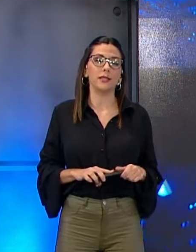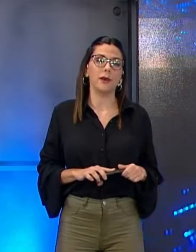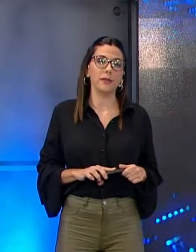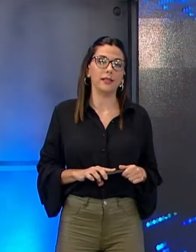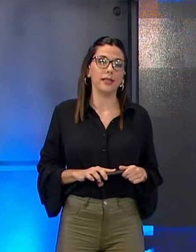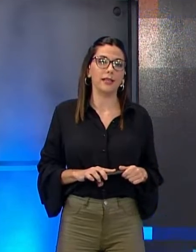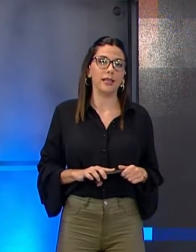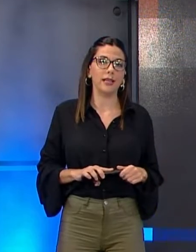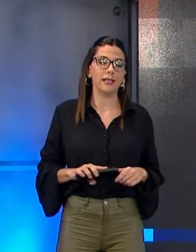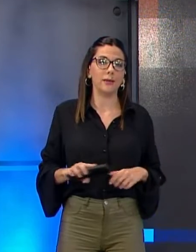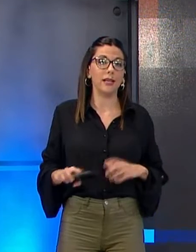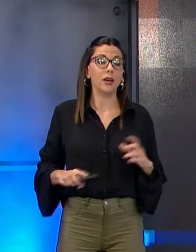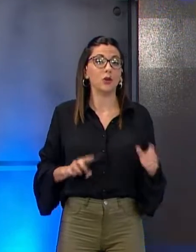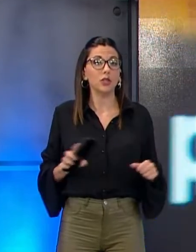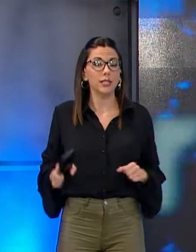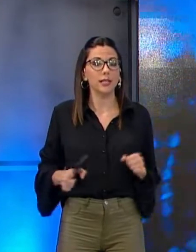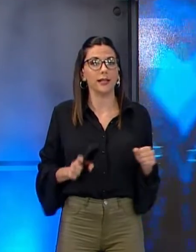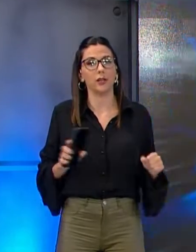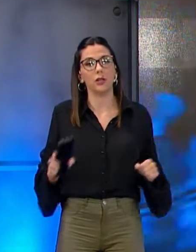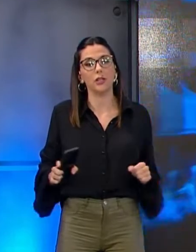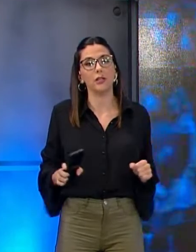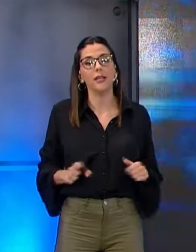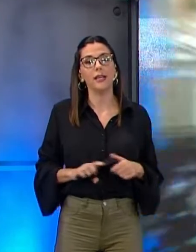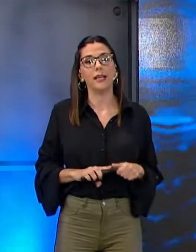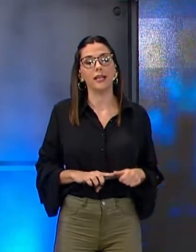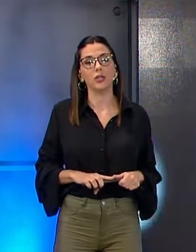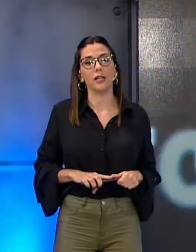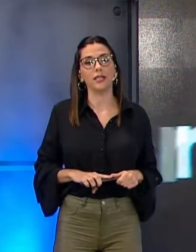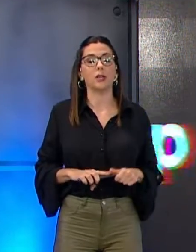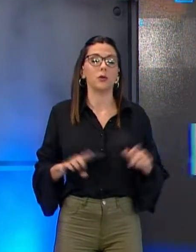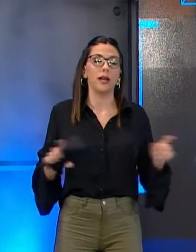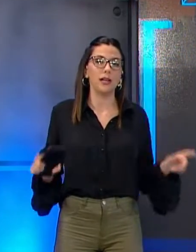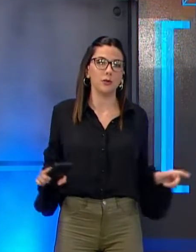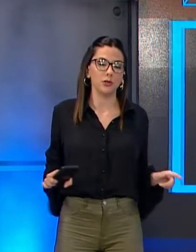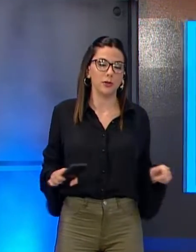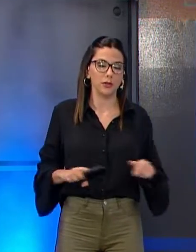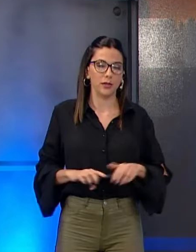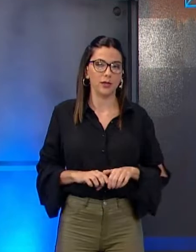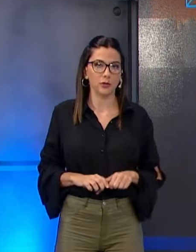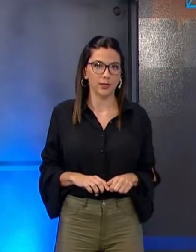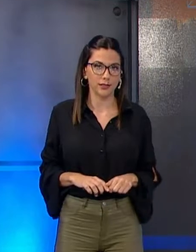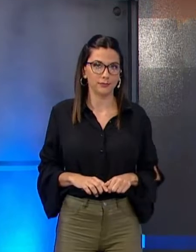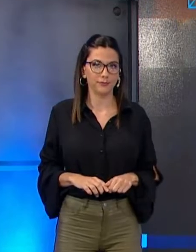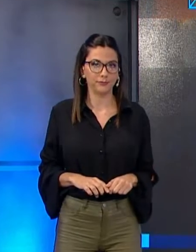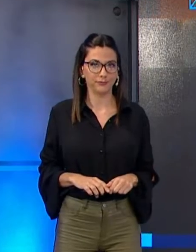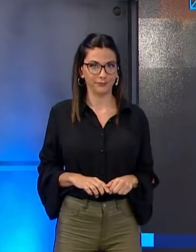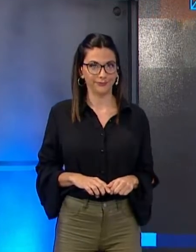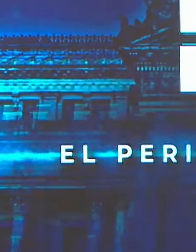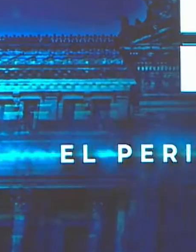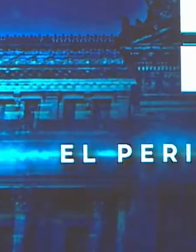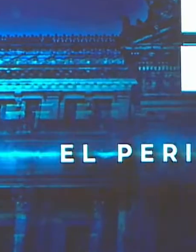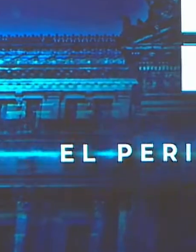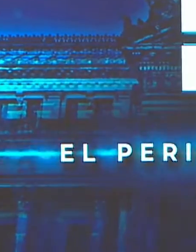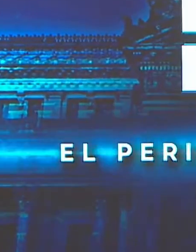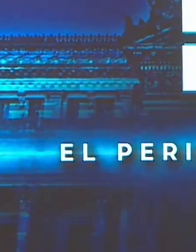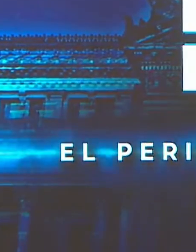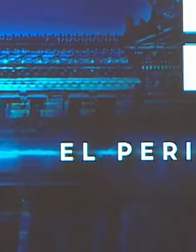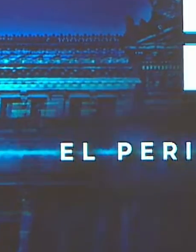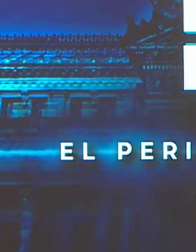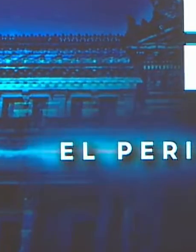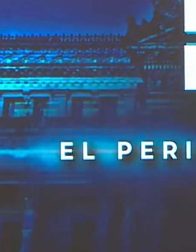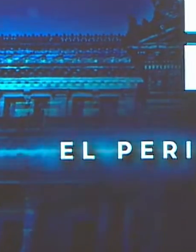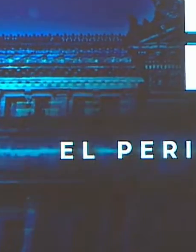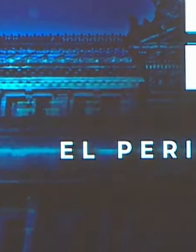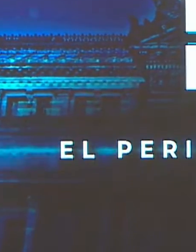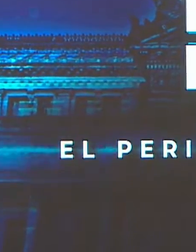ocupan principalmente del tema de las cosechas y la recolección en las zonas rurales por sobre todas las cosas. Muy bien, gracias,